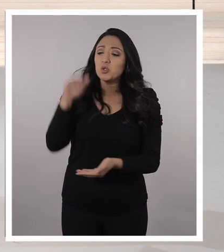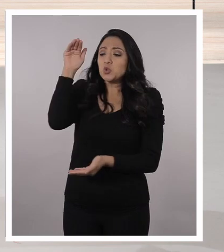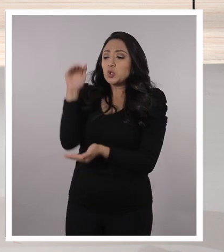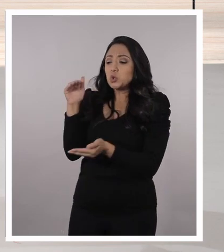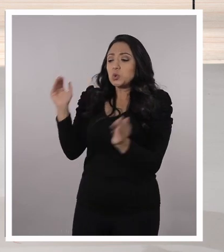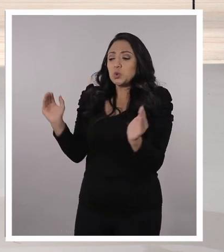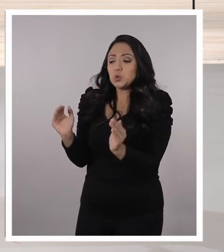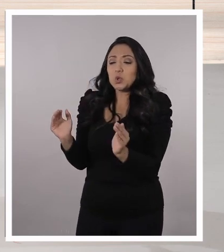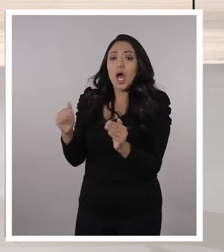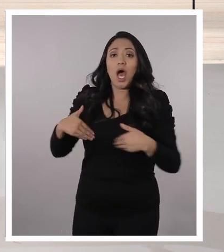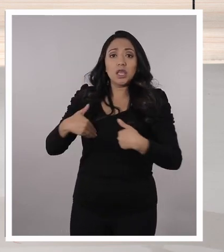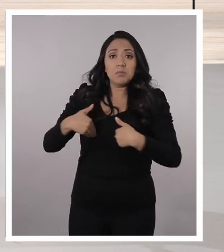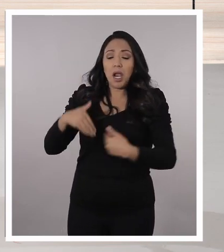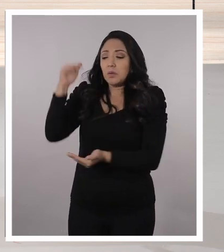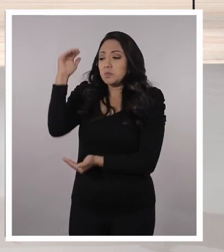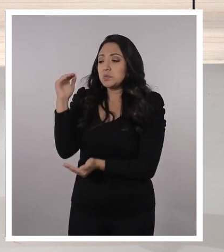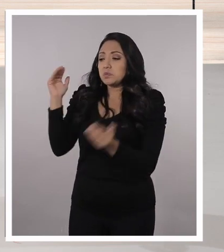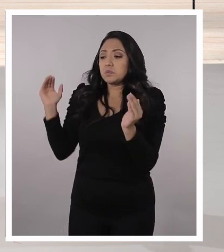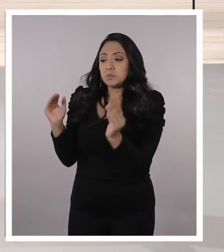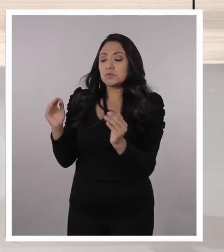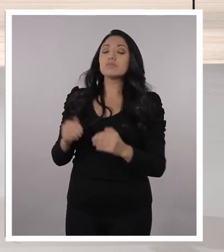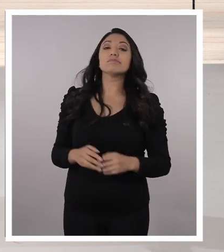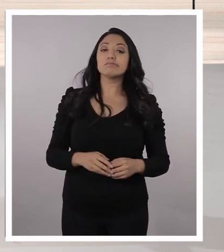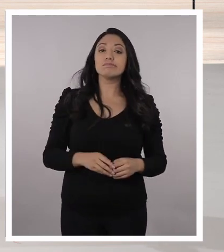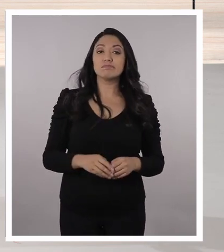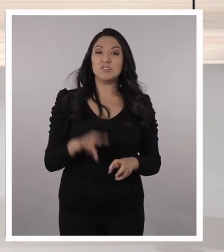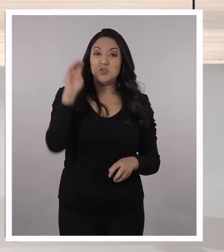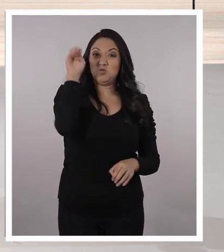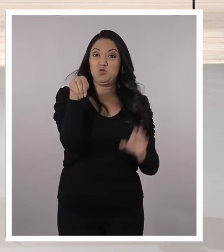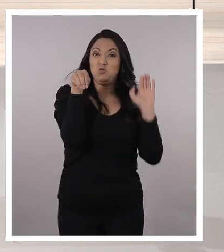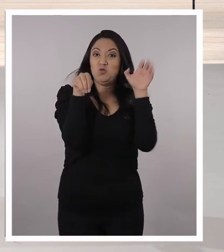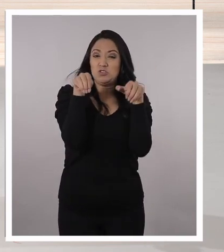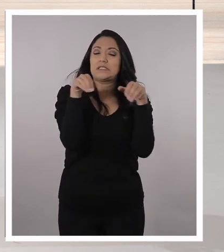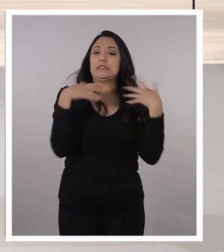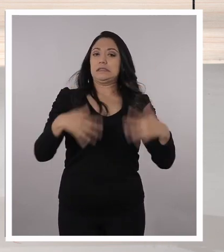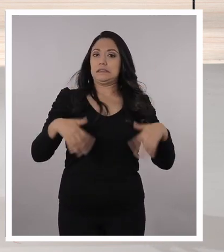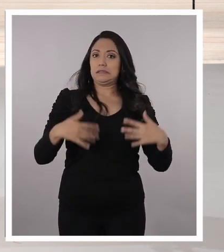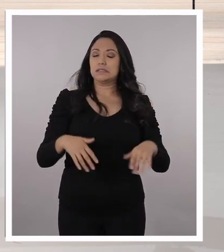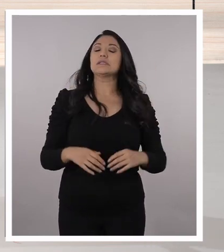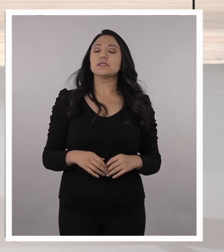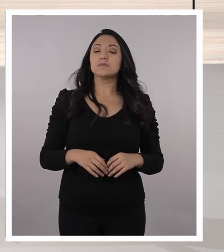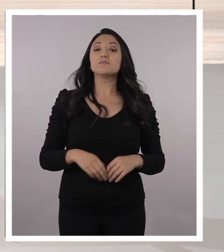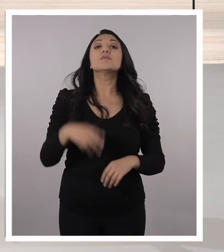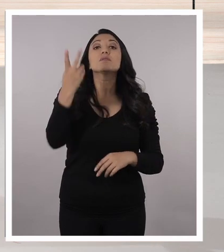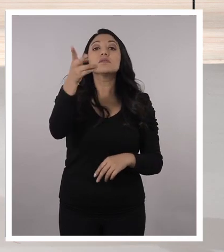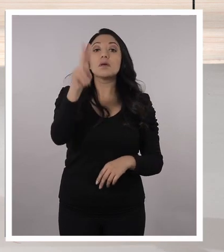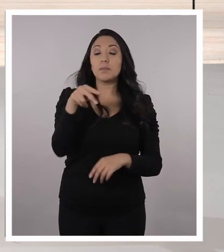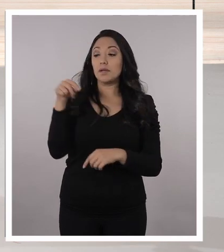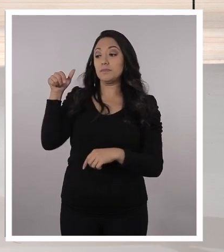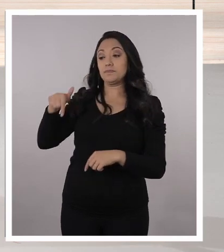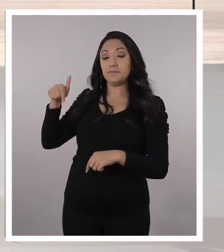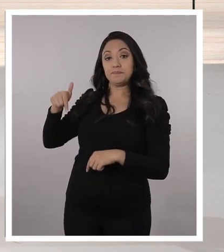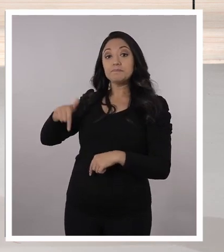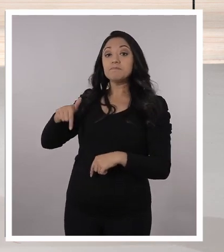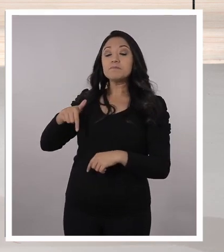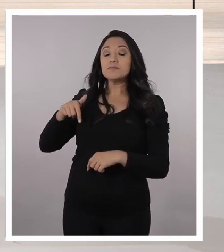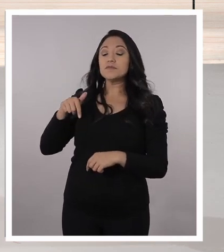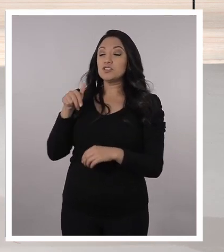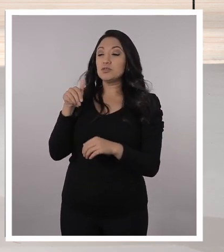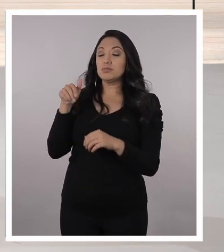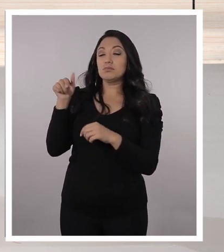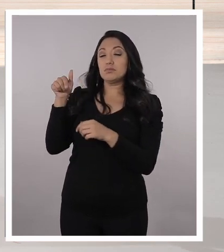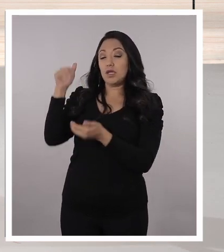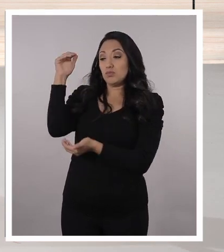pequeños. Wow, sus garras deben haber sido letales. ¿Sí? Además tiene otras características interesantes, además de las garras,